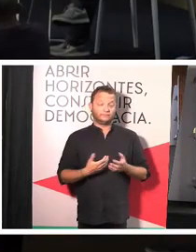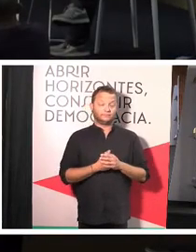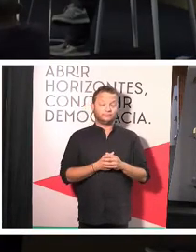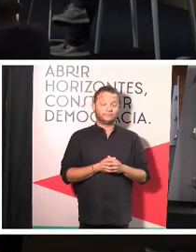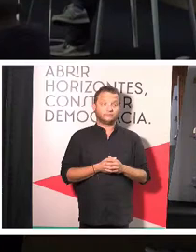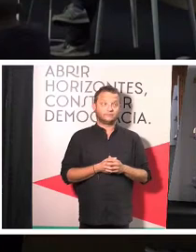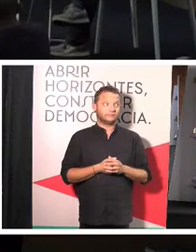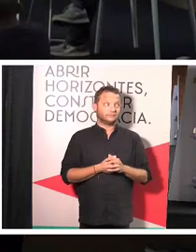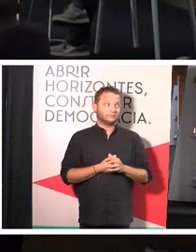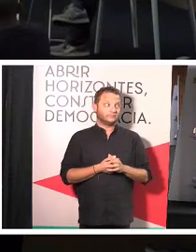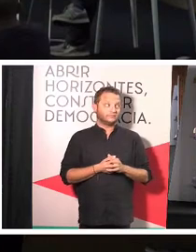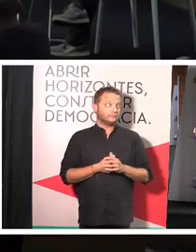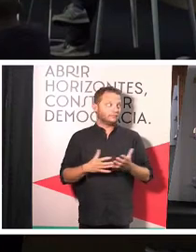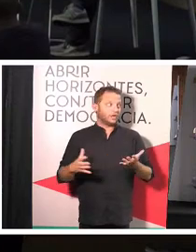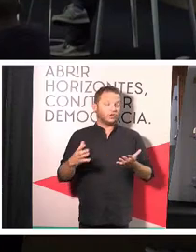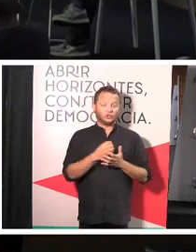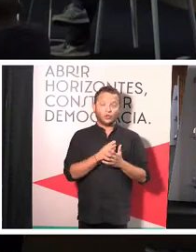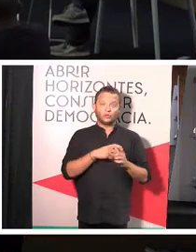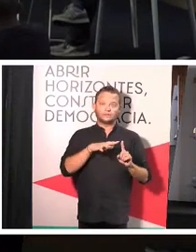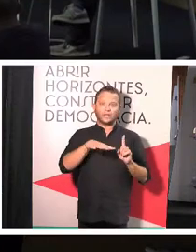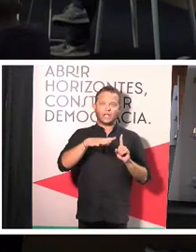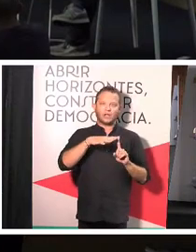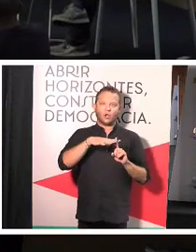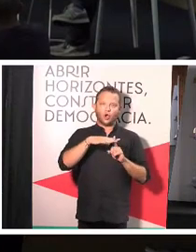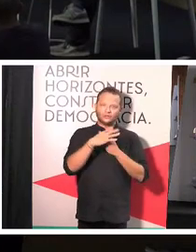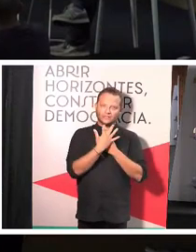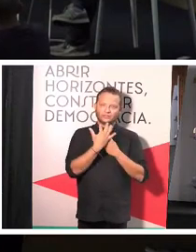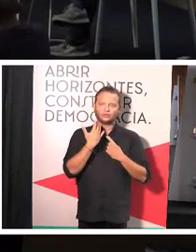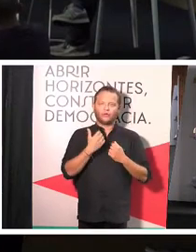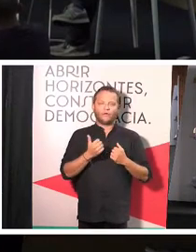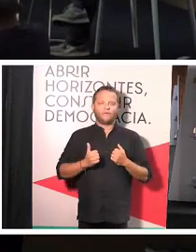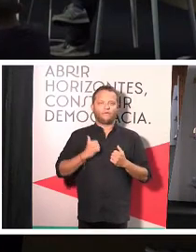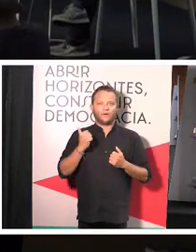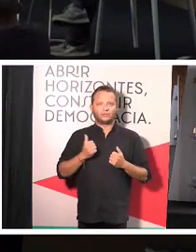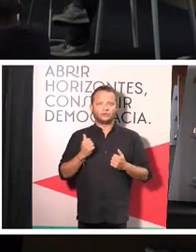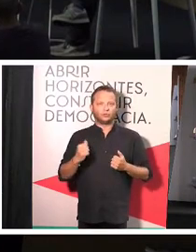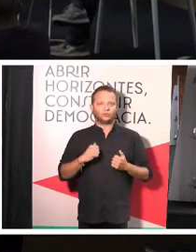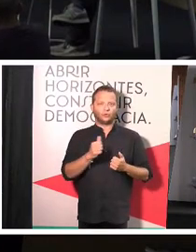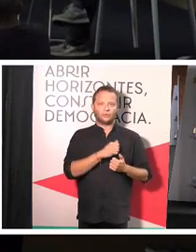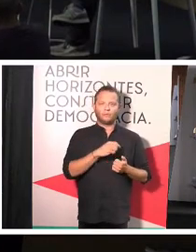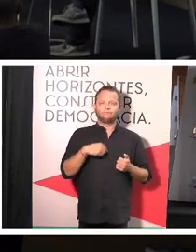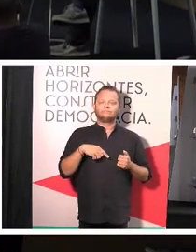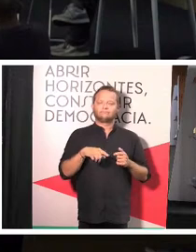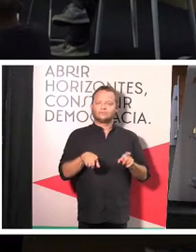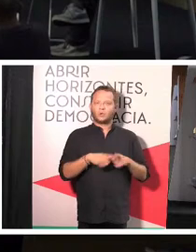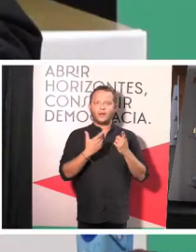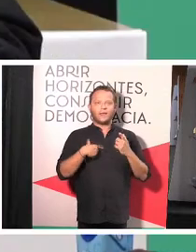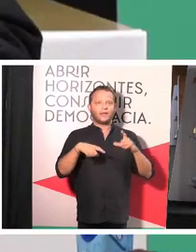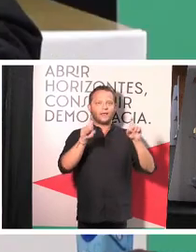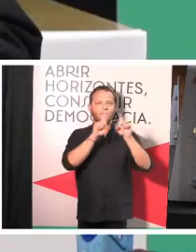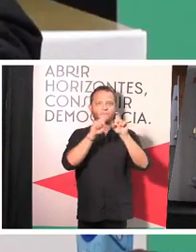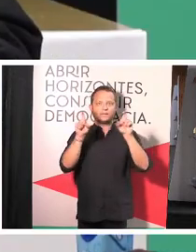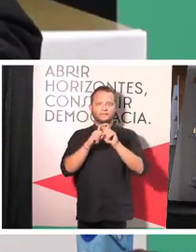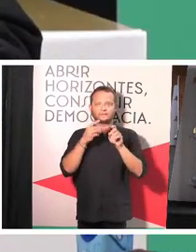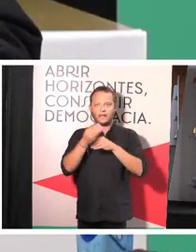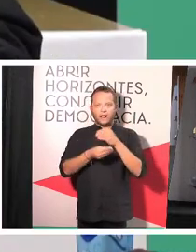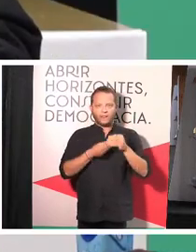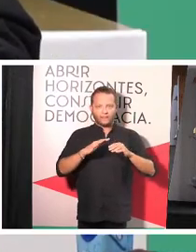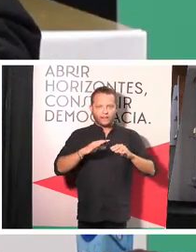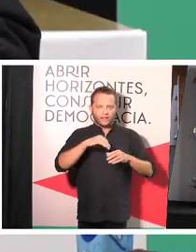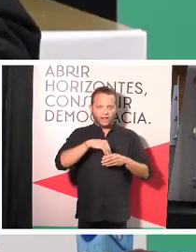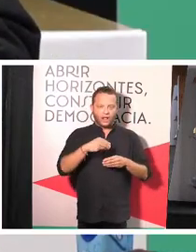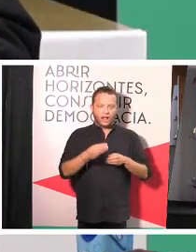Bien, en todo este contexto de falso autónomo, la empresa sigue tomando distintas